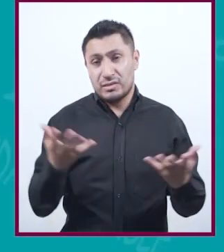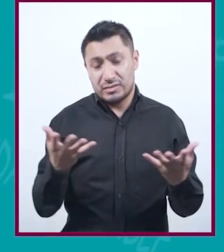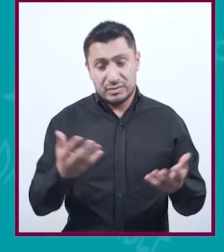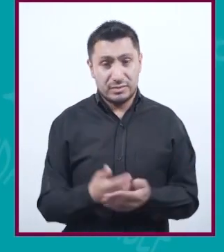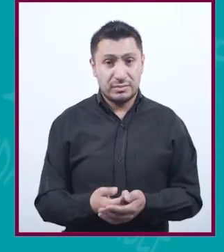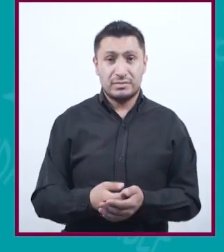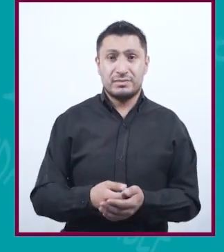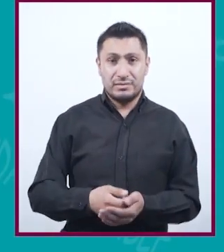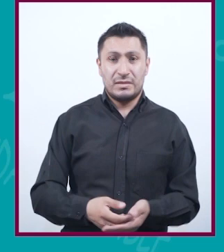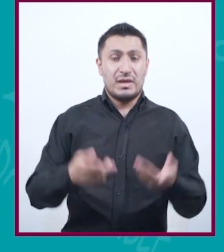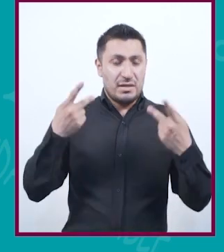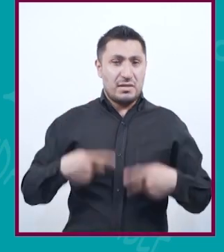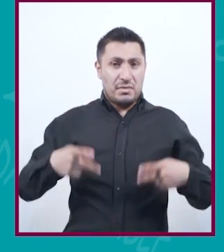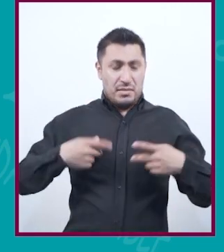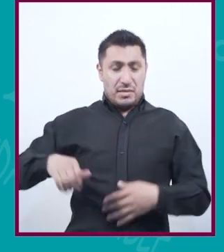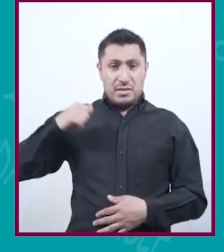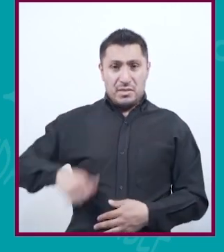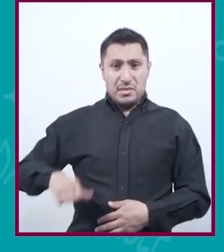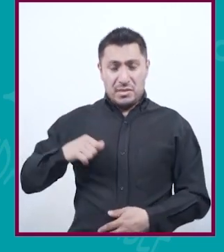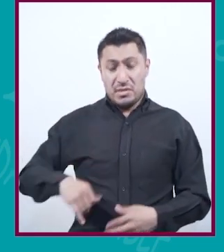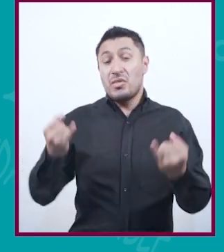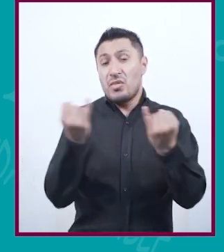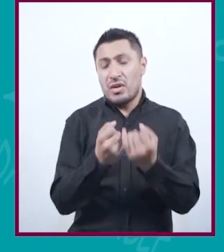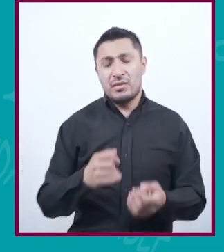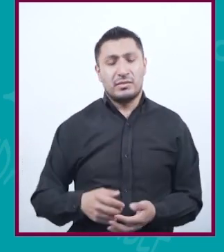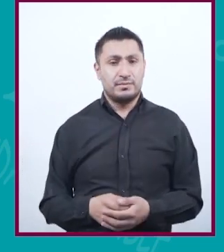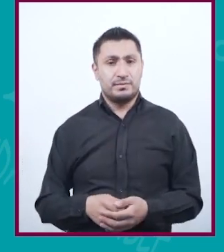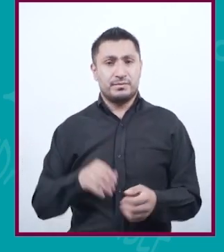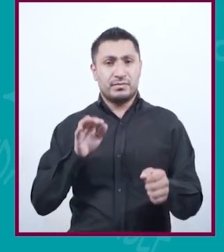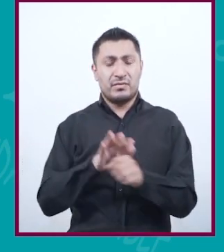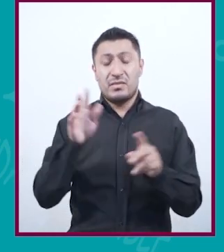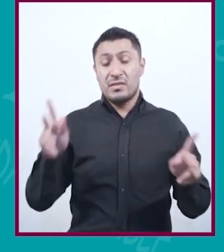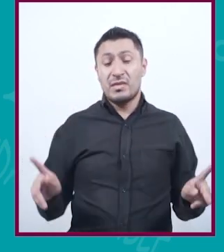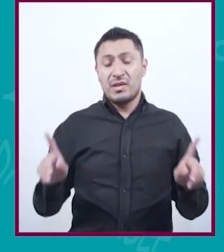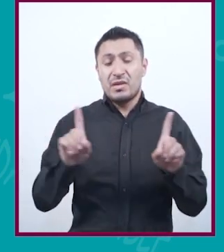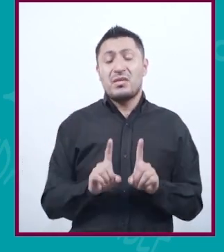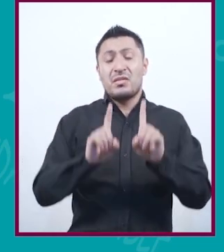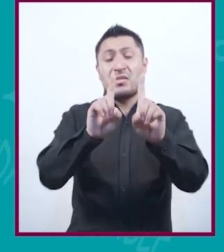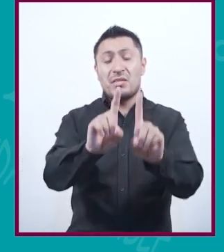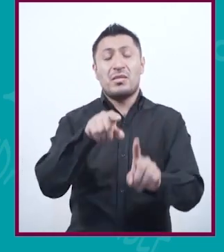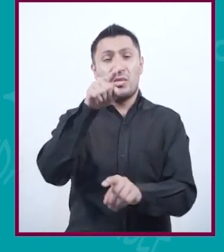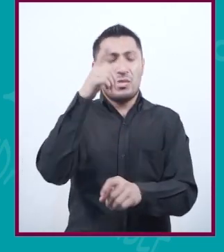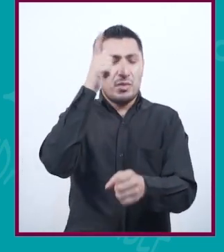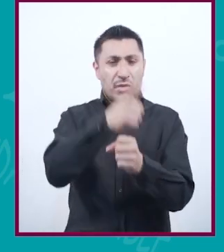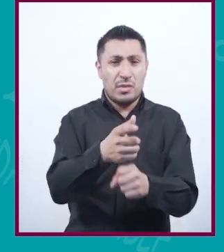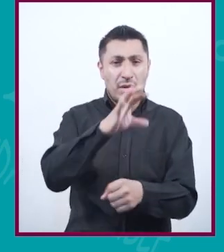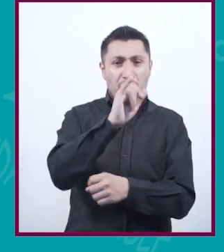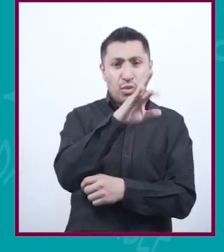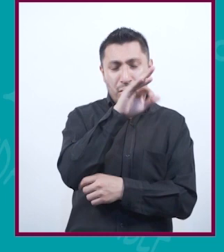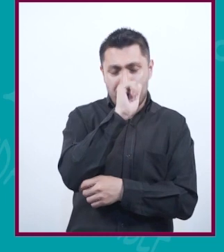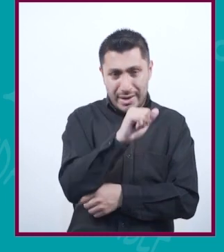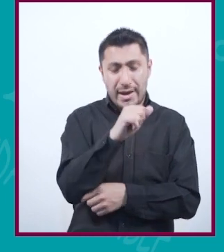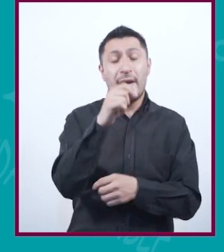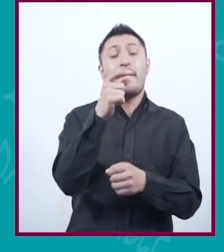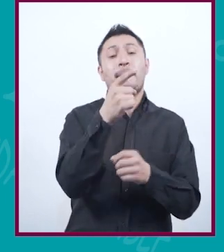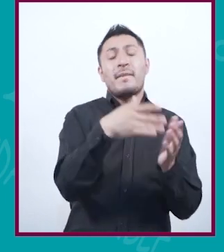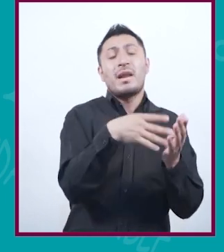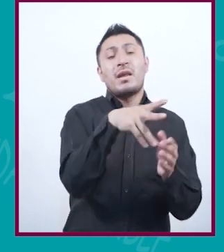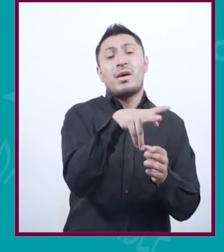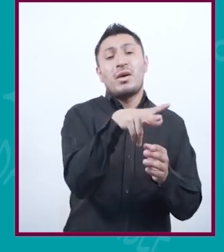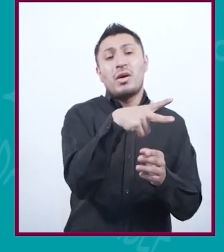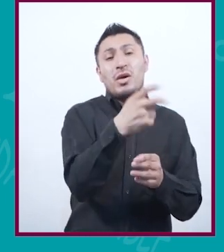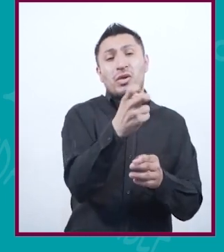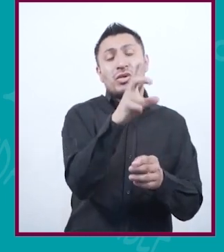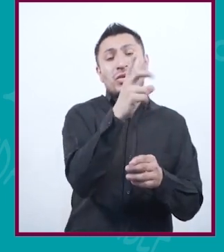¿Qué paralelismos identificas entre la epidemia de cólera morbus de 1833 y la pandemia por COVID-19 en